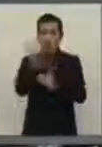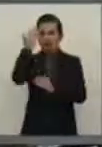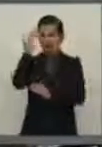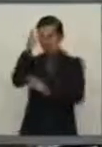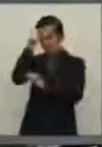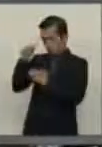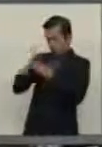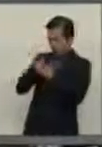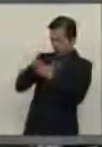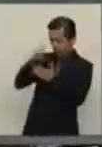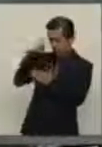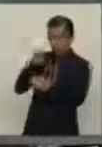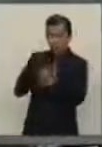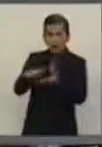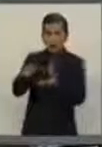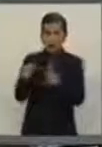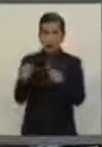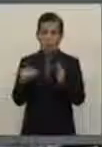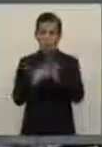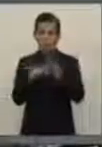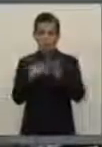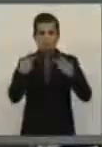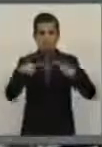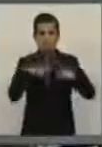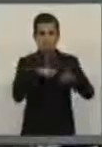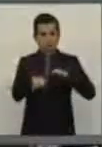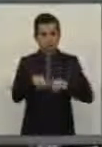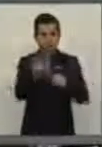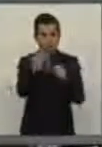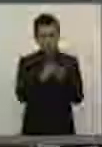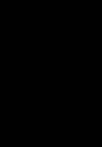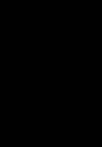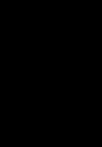en favor de miles de trabajadores. Muchas gracias. Gracias.